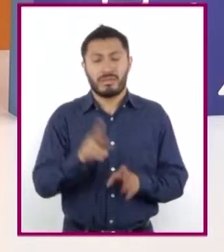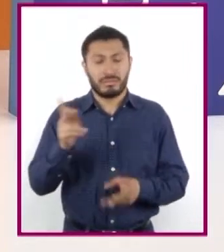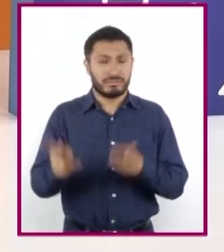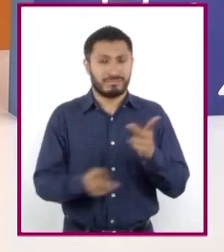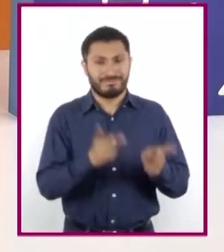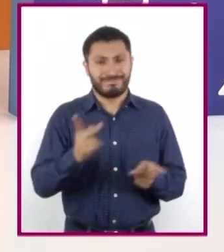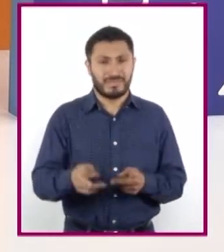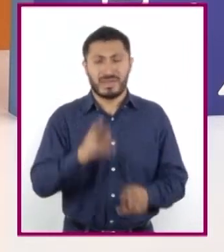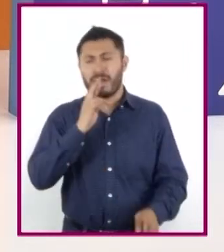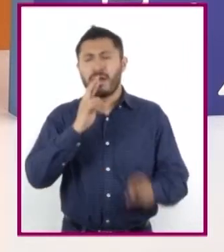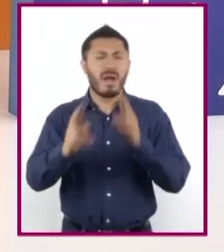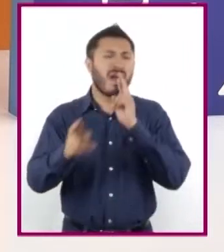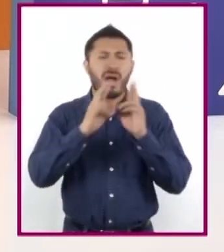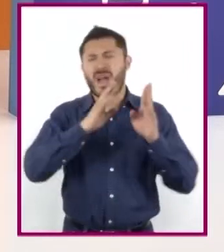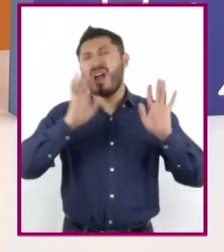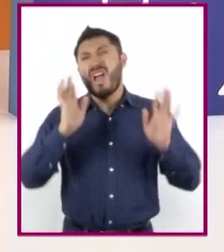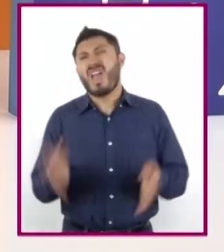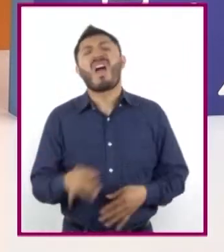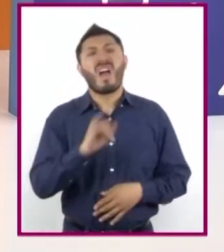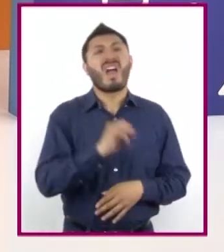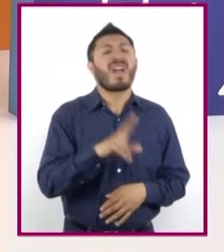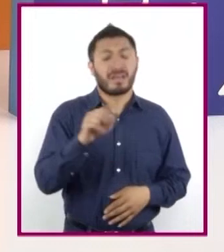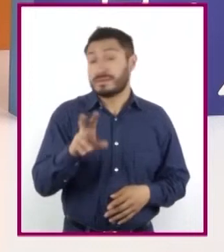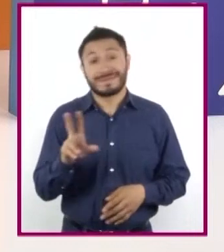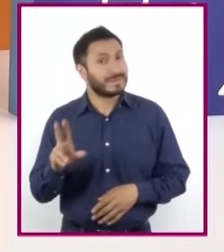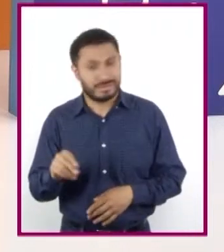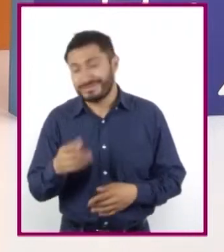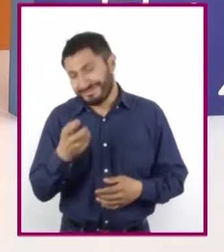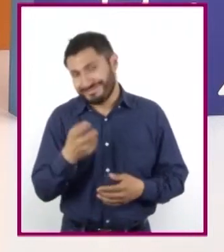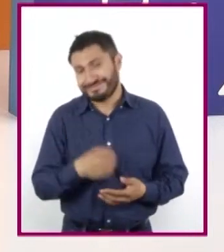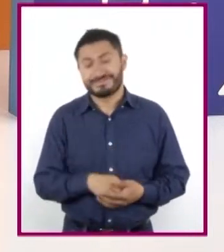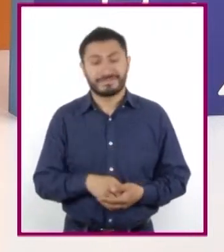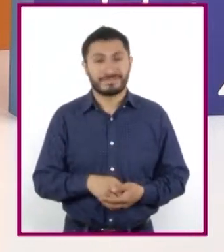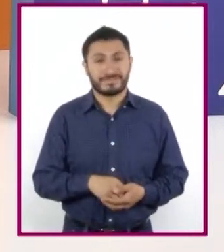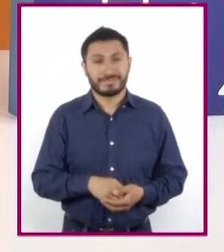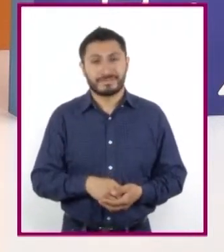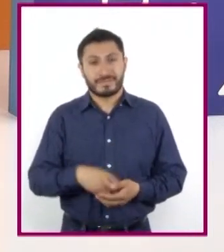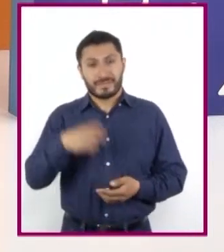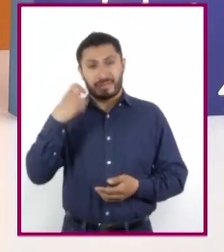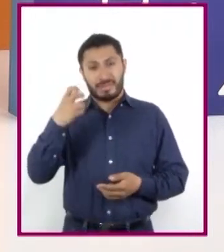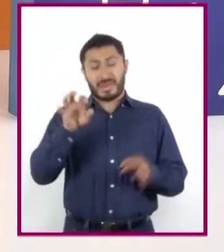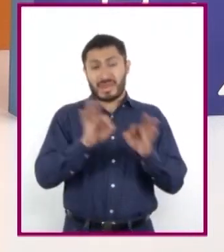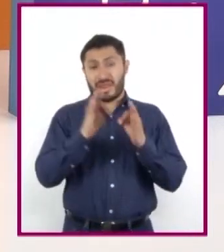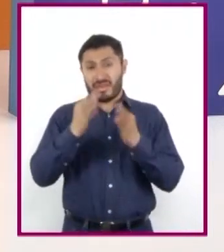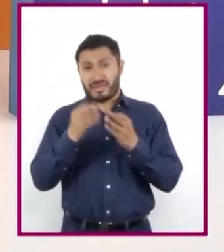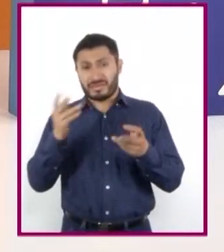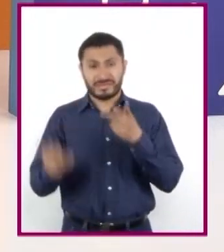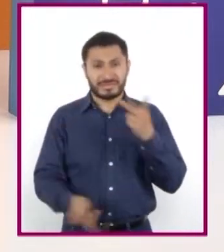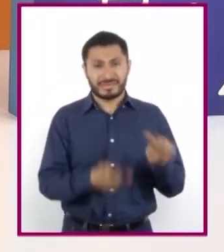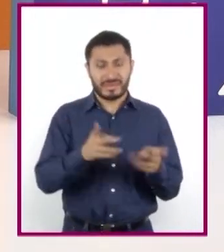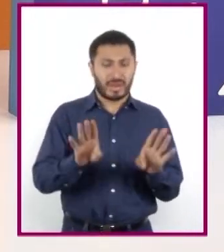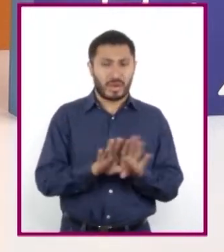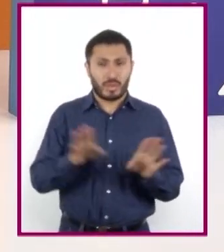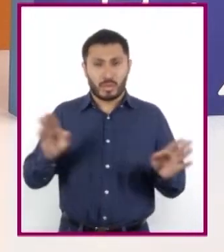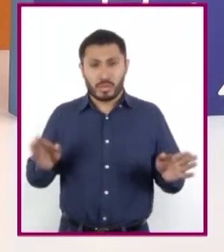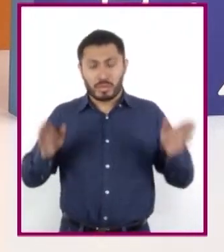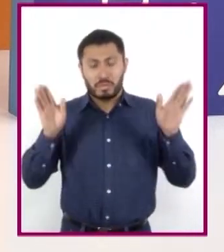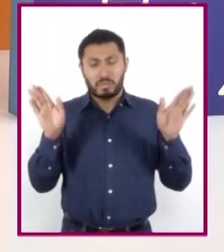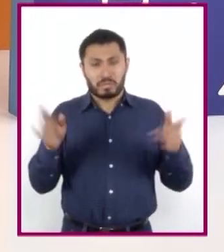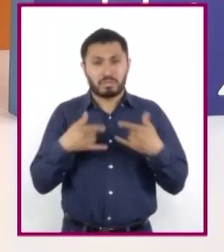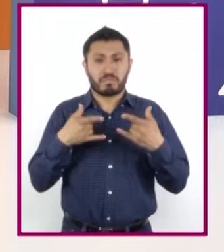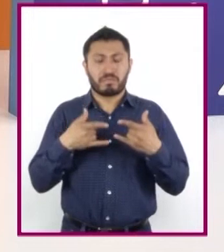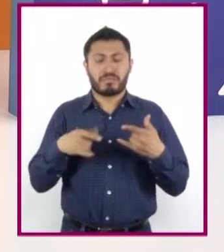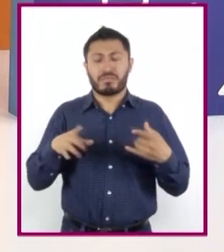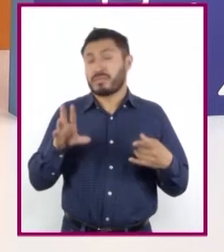ser respondidas con un sí o un no, pues este tipo de cuestionamientos son cerrados y no